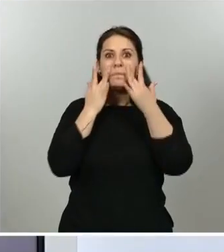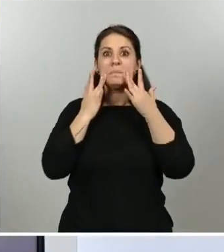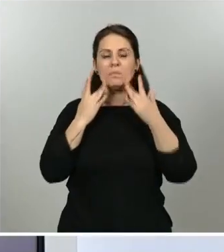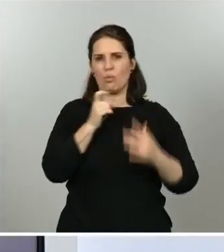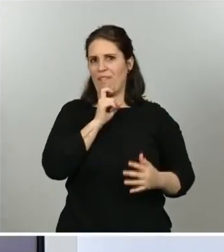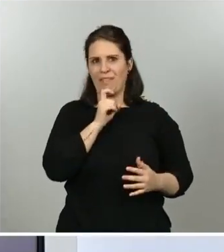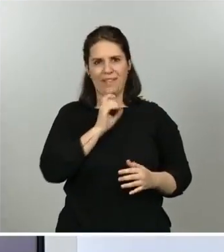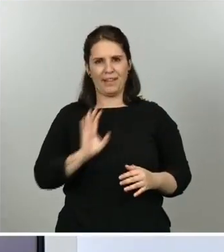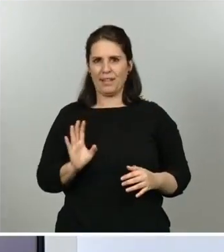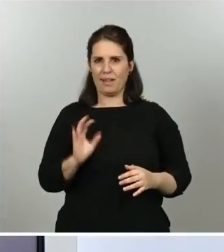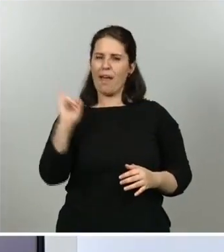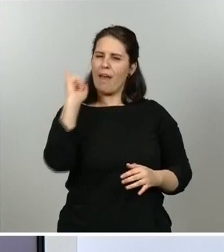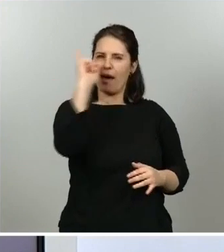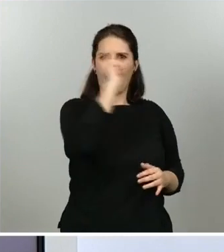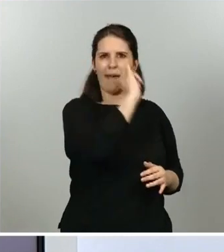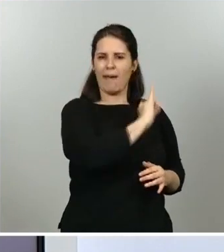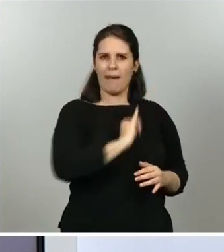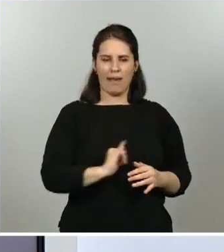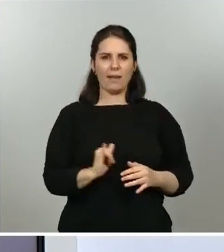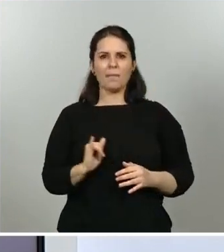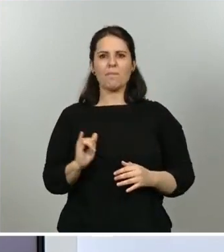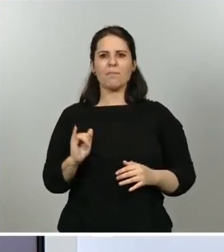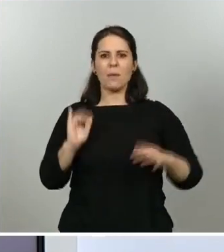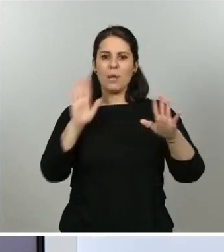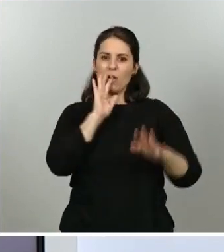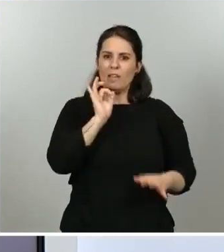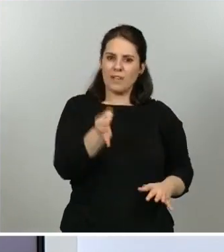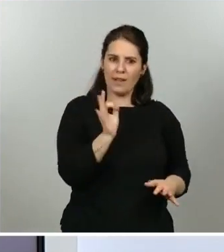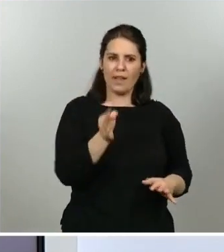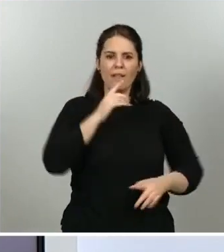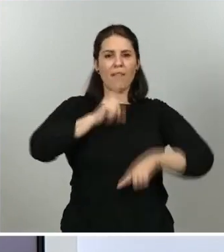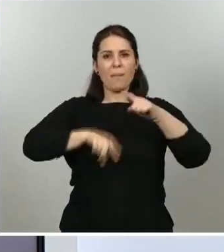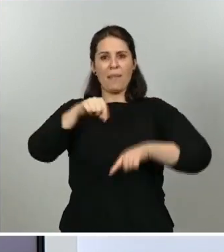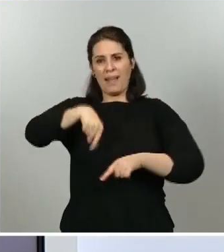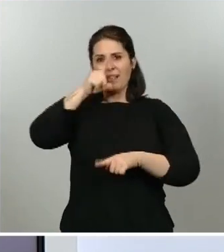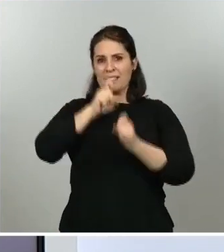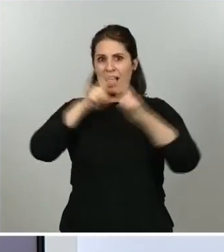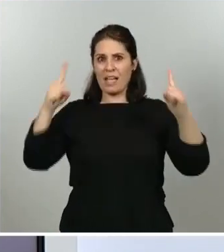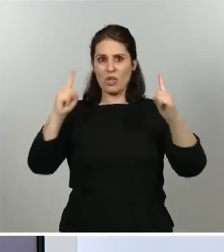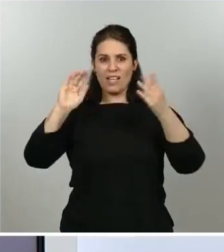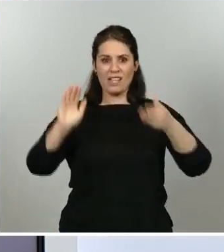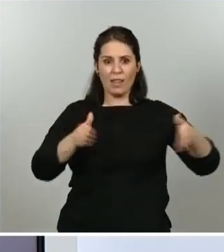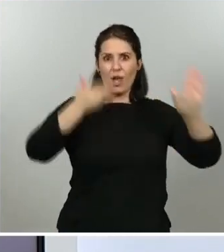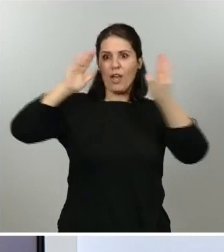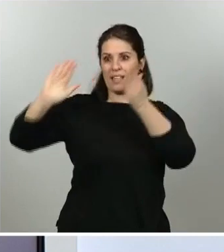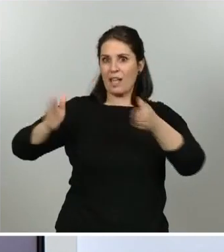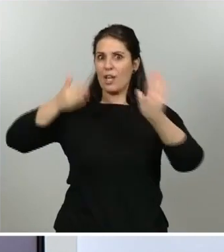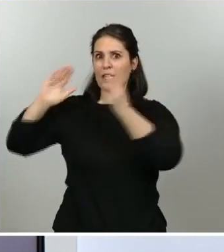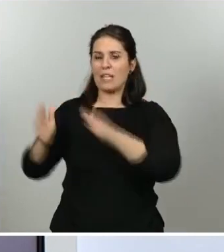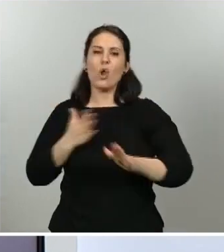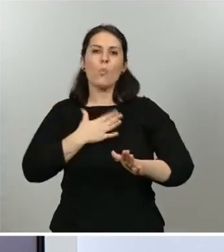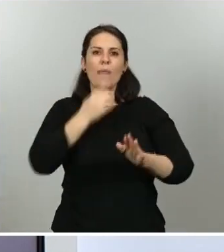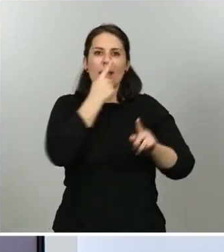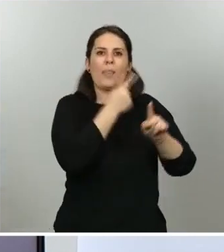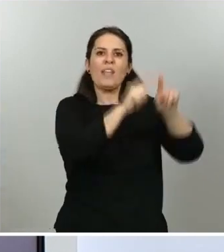que la evolución a lo largo de las estaciones de este año pueden marcar pequeñas diferencias entre unos países y otros, pero también